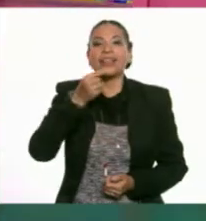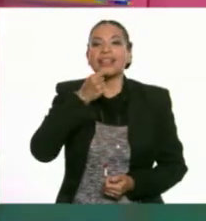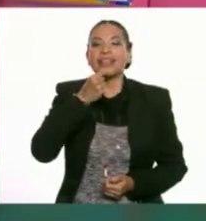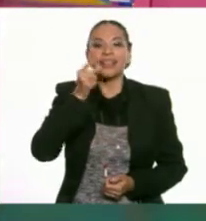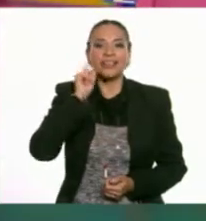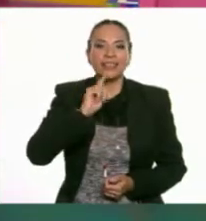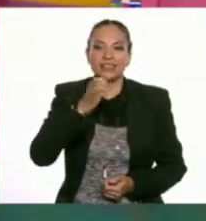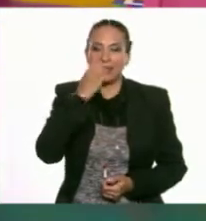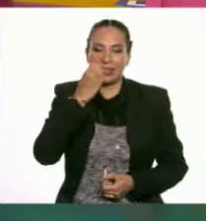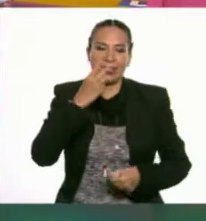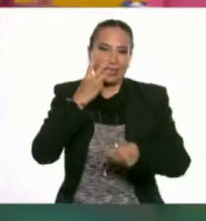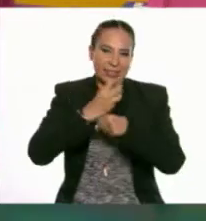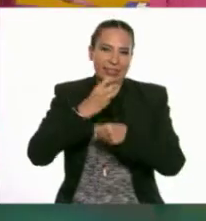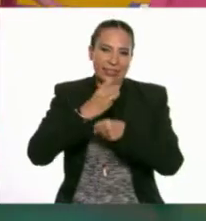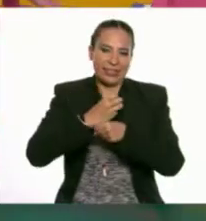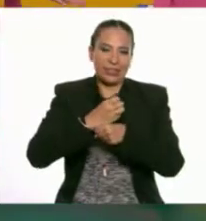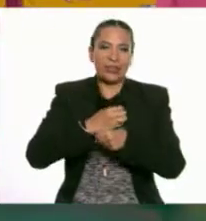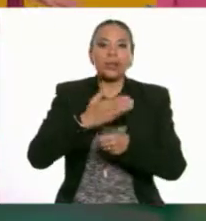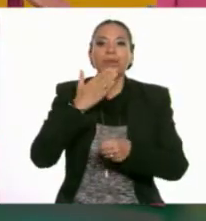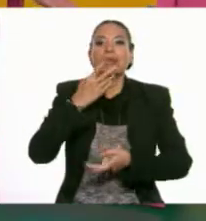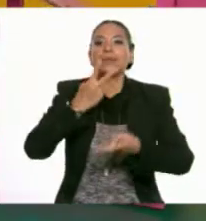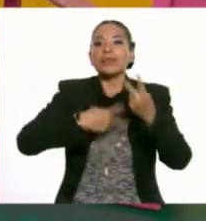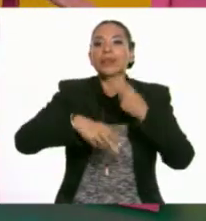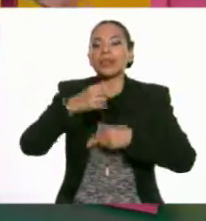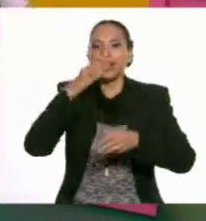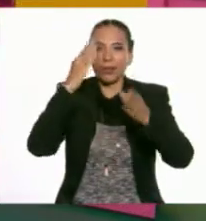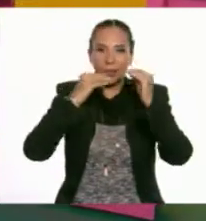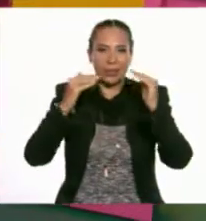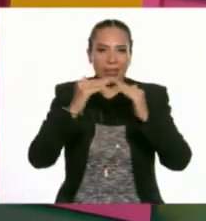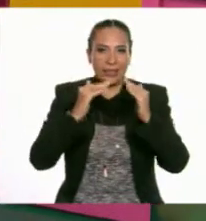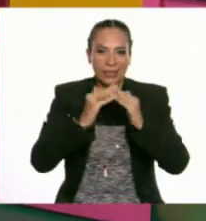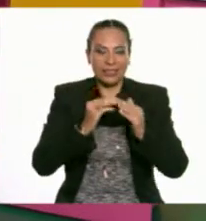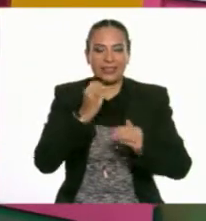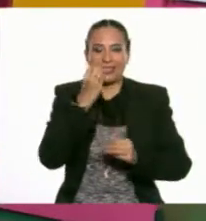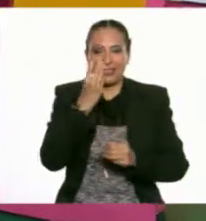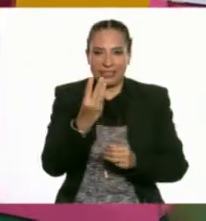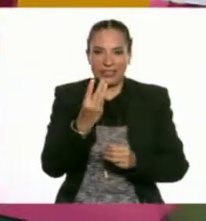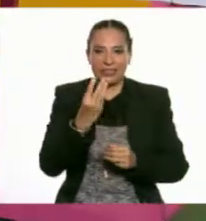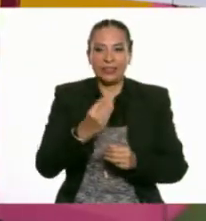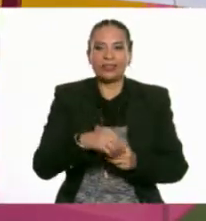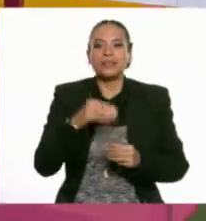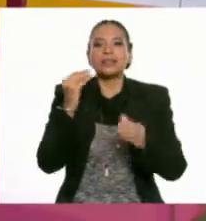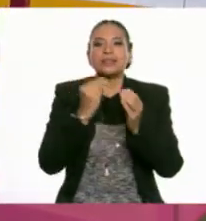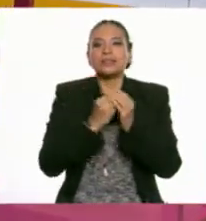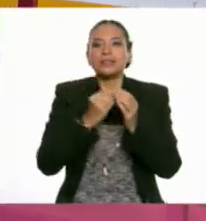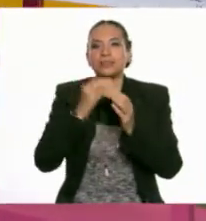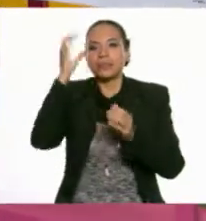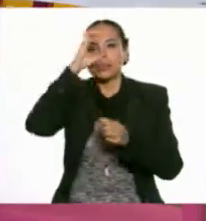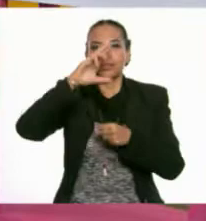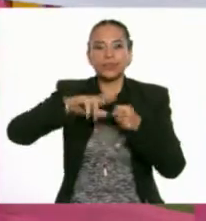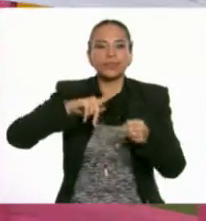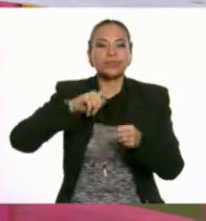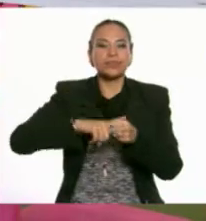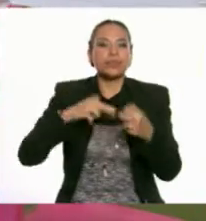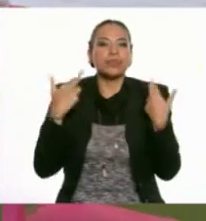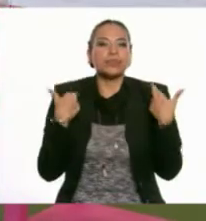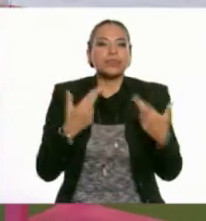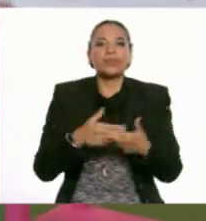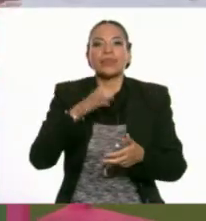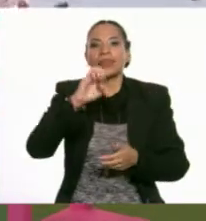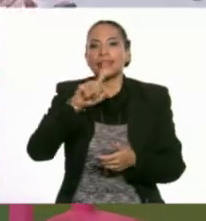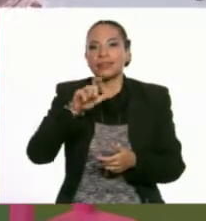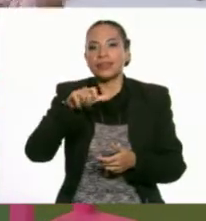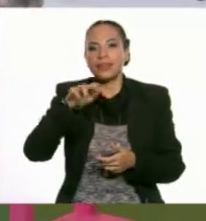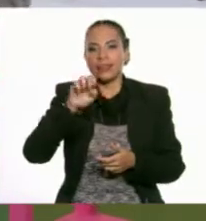niñas y niños de tercero de primaria. Les doy la bienvenida a Aprende en Casa 3, a la clase de Ciencias Naturales con el profesor